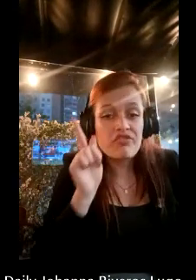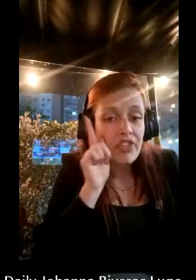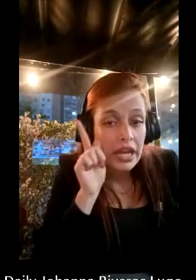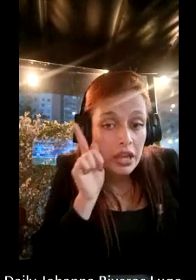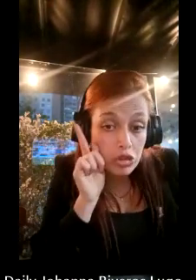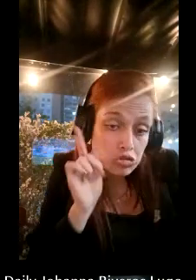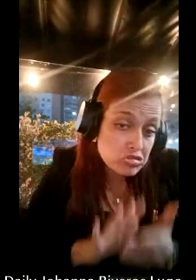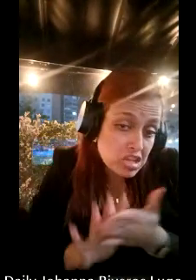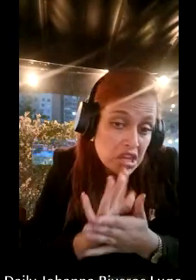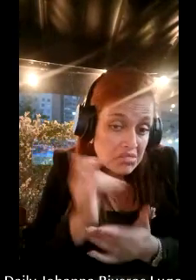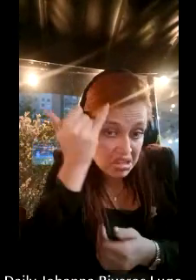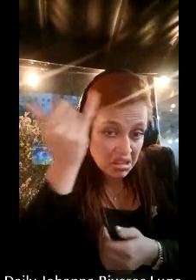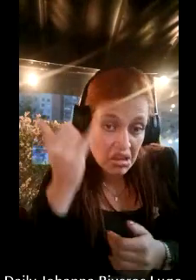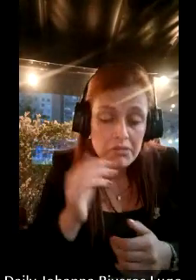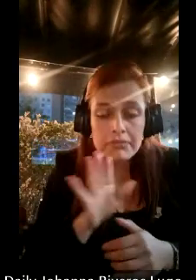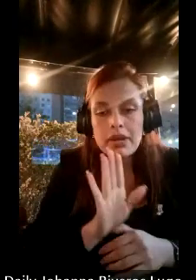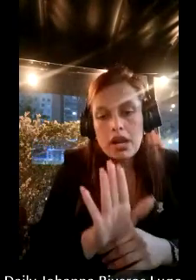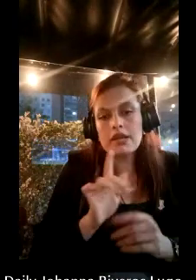Como les decía,